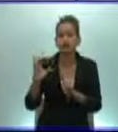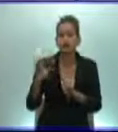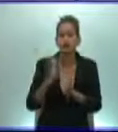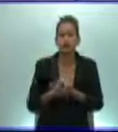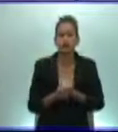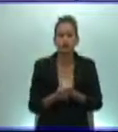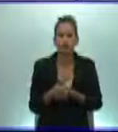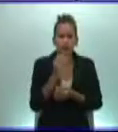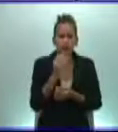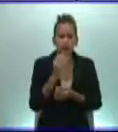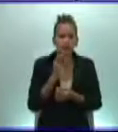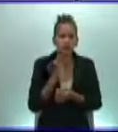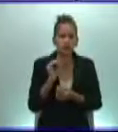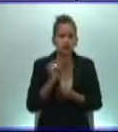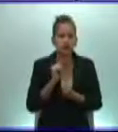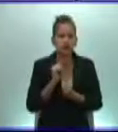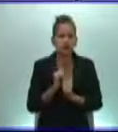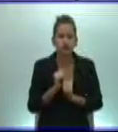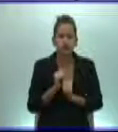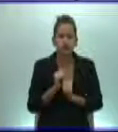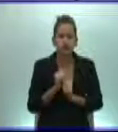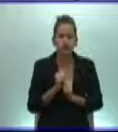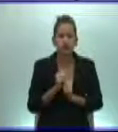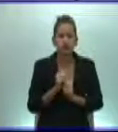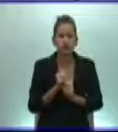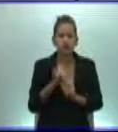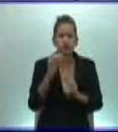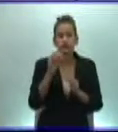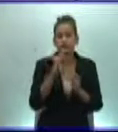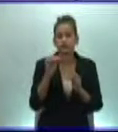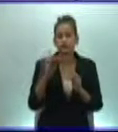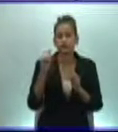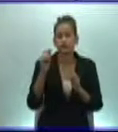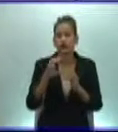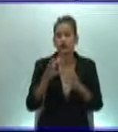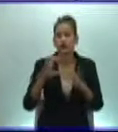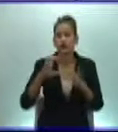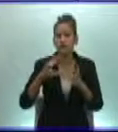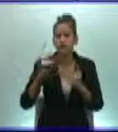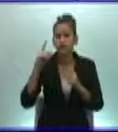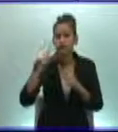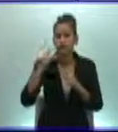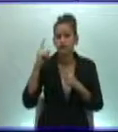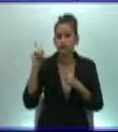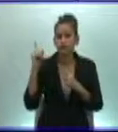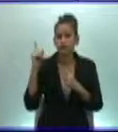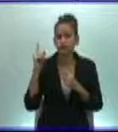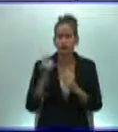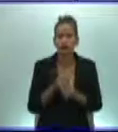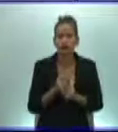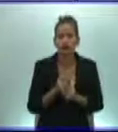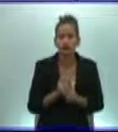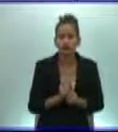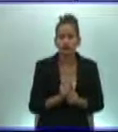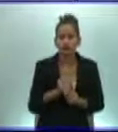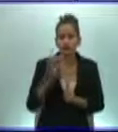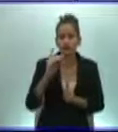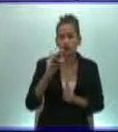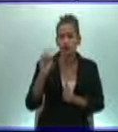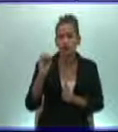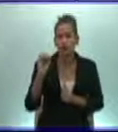Entonces puedo rápidamente marcar en mi figura que esas dos rectas